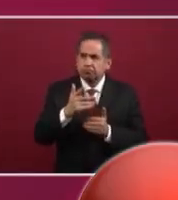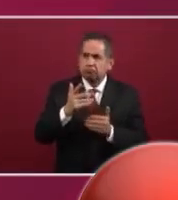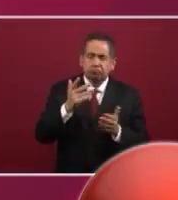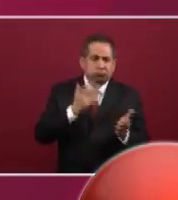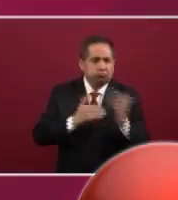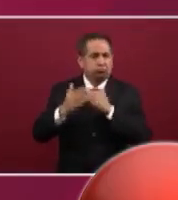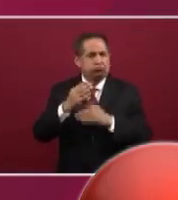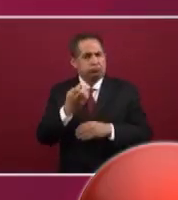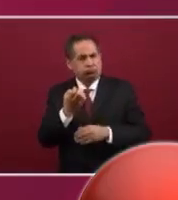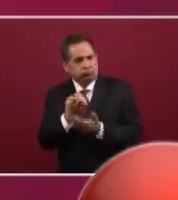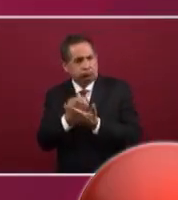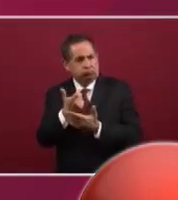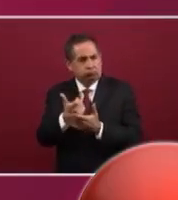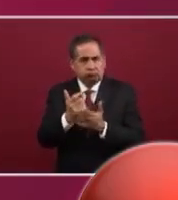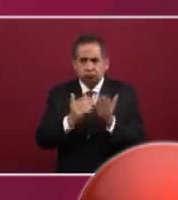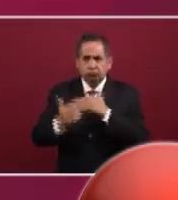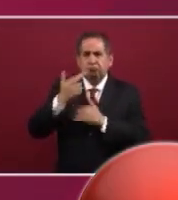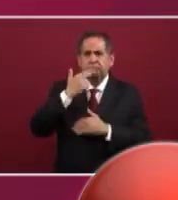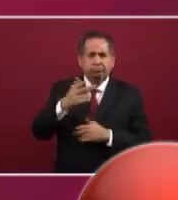crecimiento económico